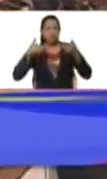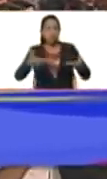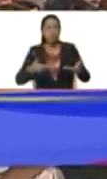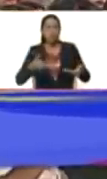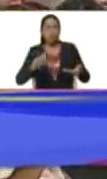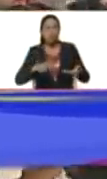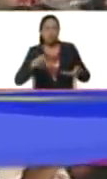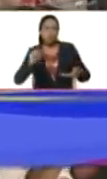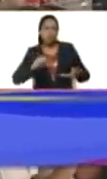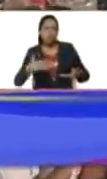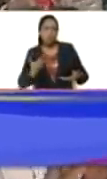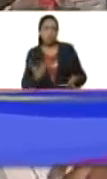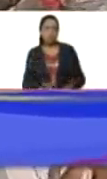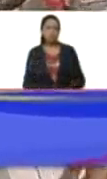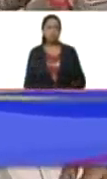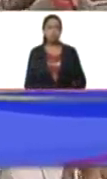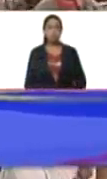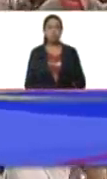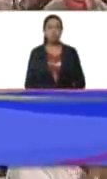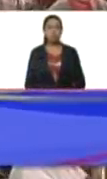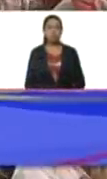poder.